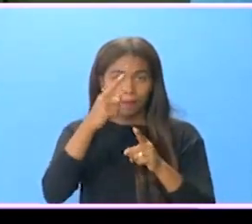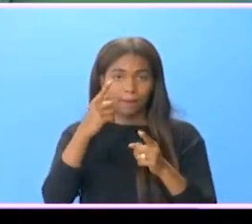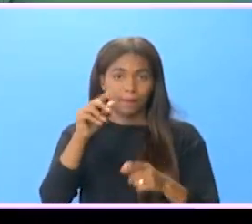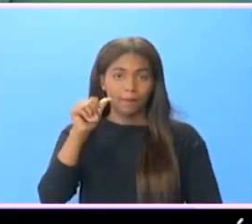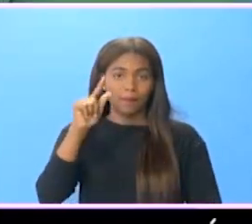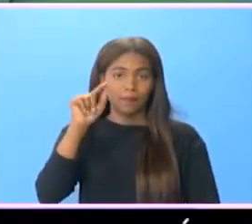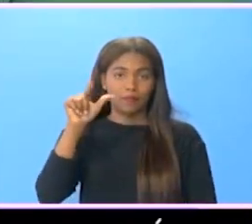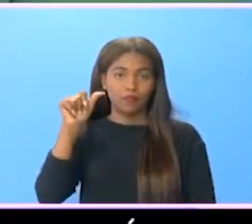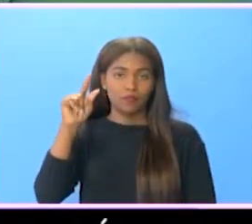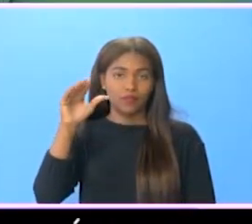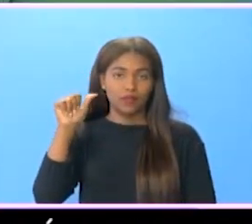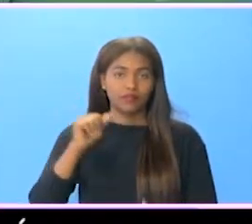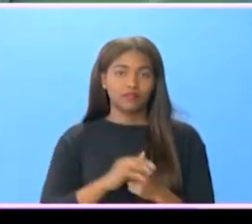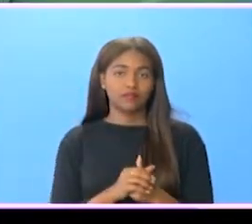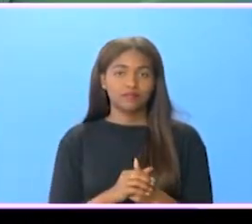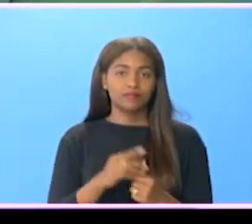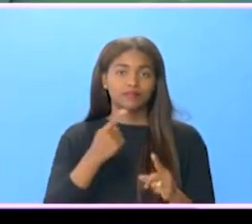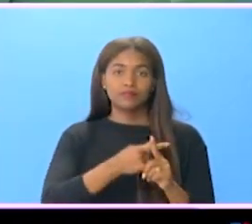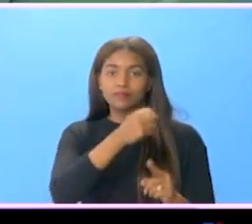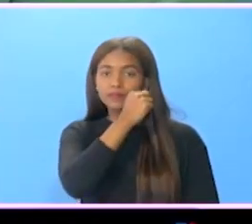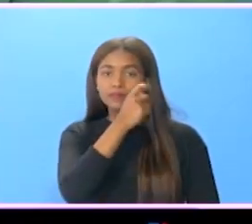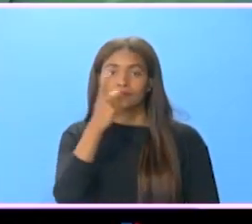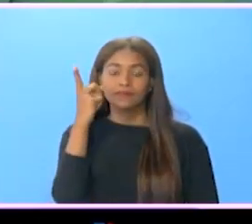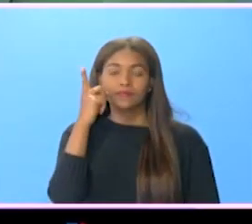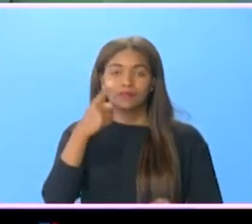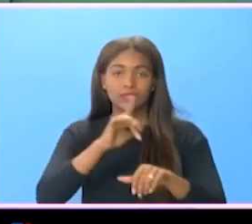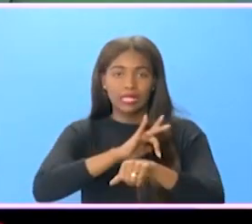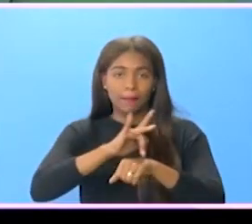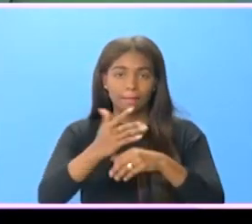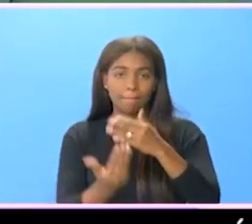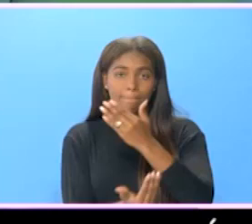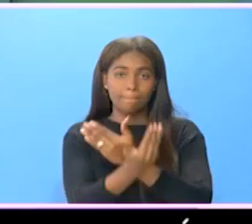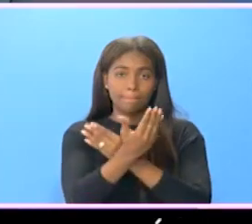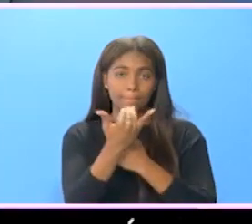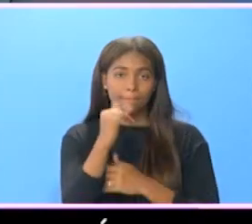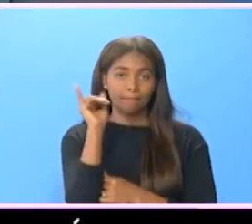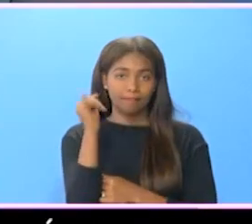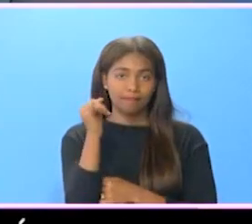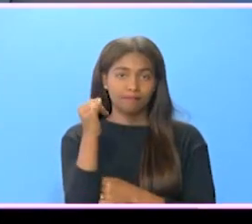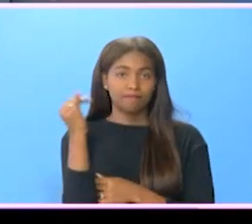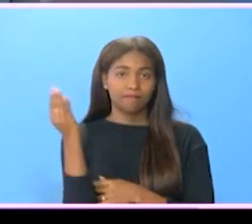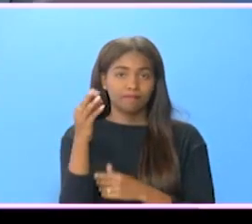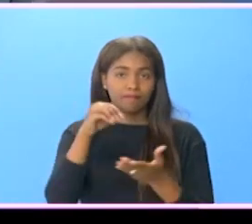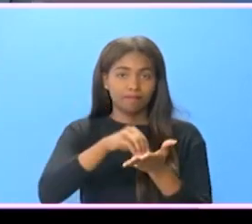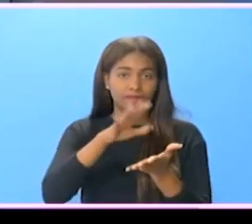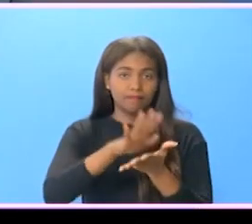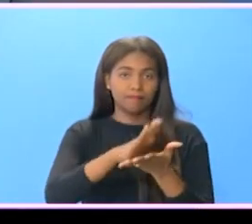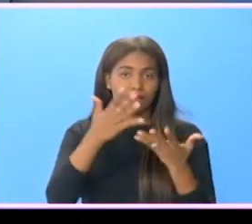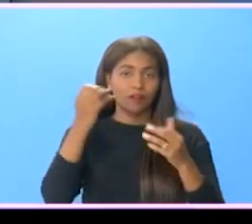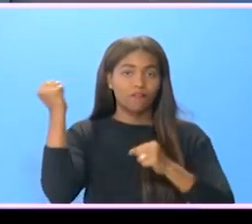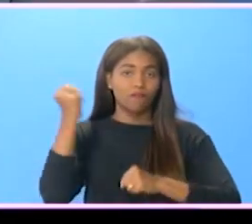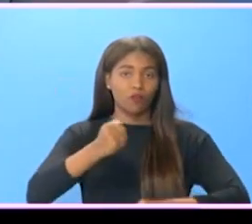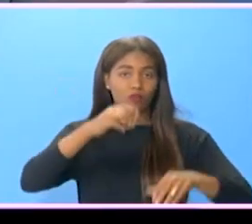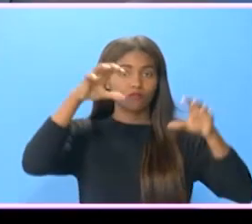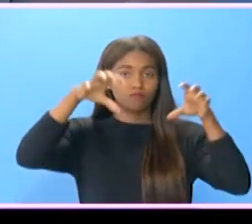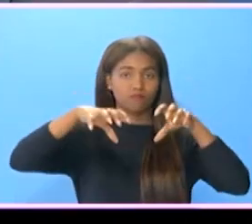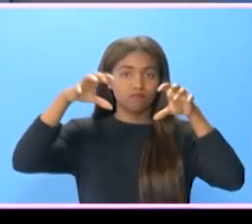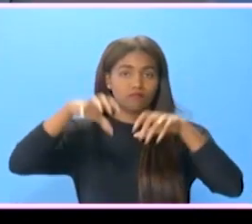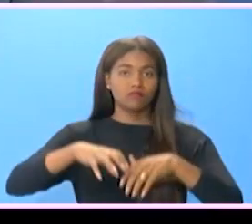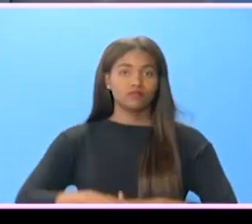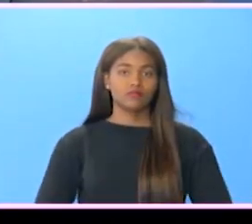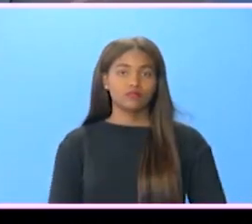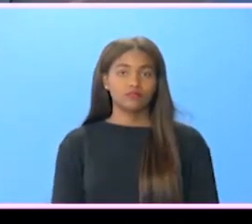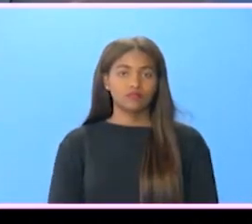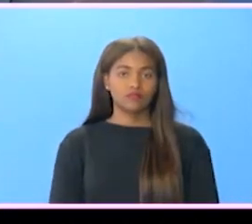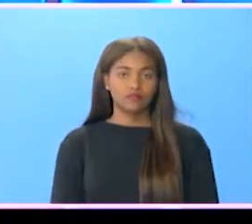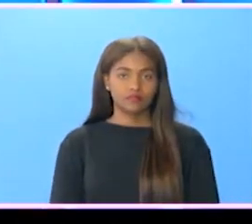Atlántica. En el Gran Santo Domingo, desde tempranas horas de este jueves, se registraron fuertes aguaceros.